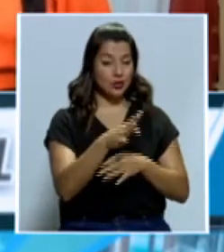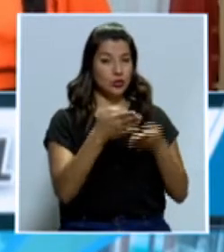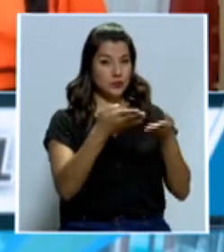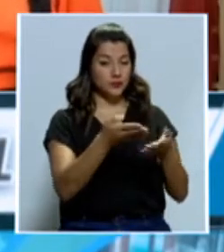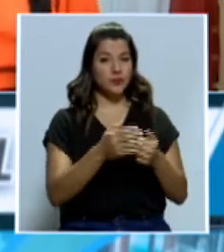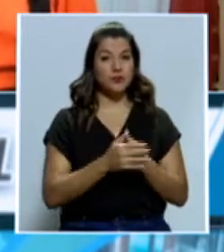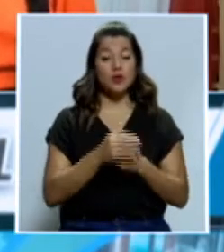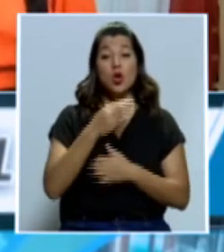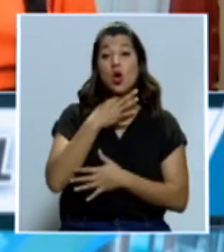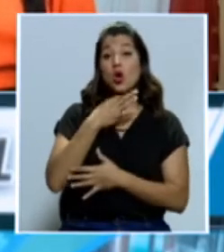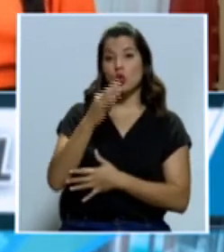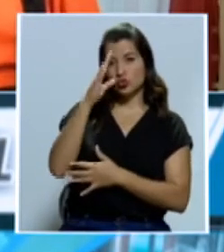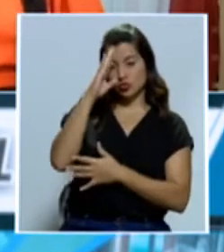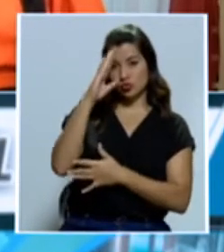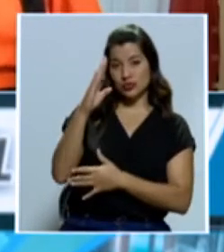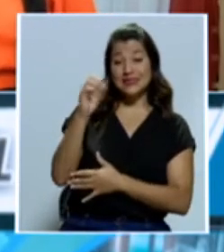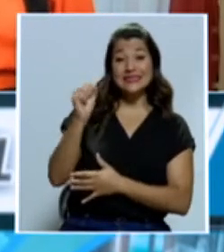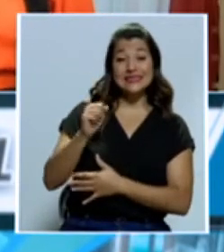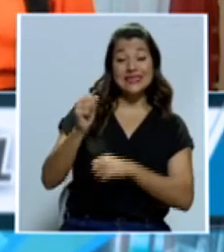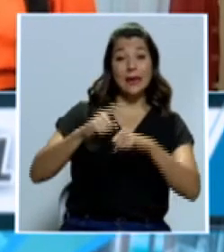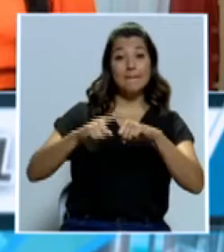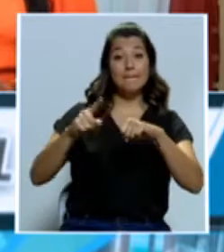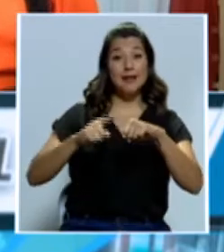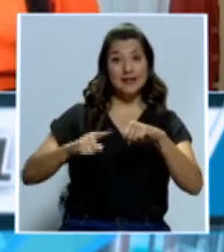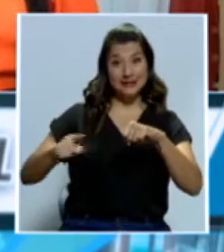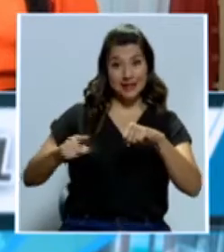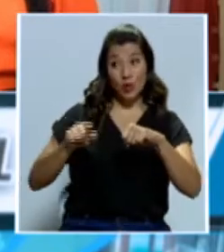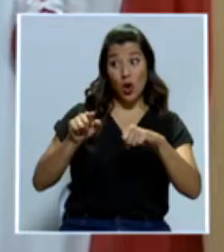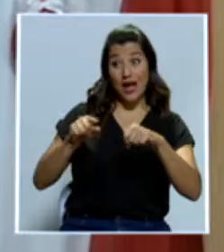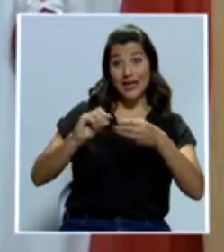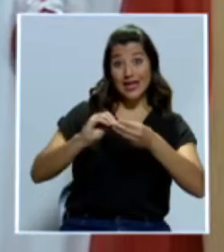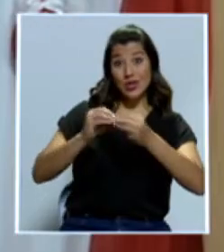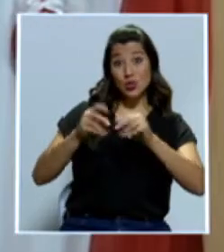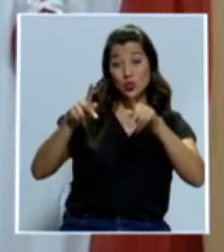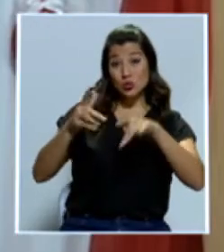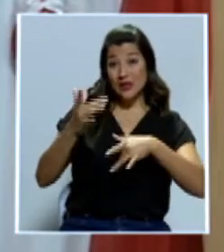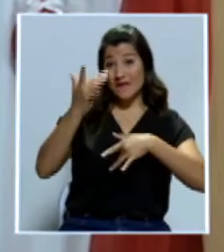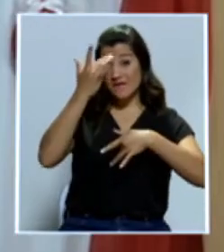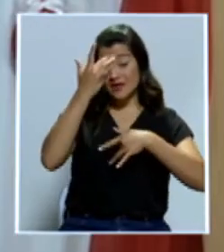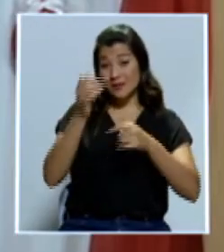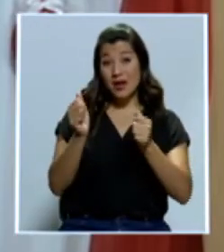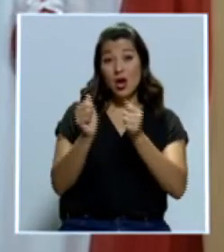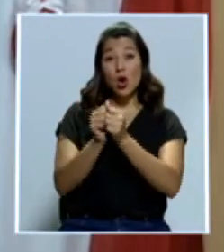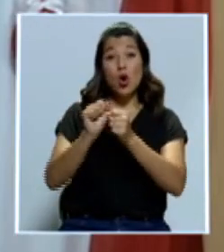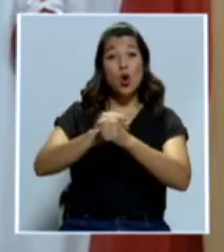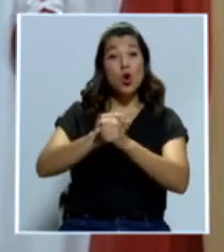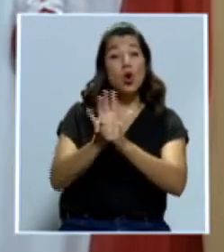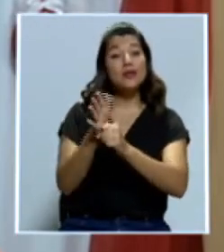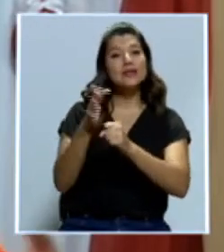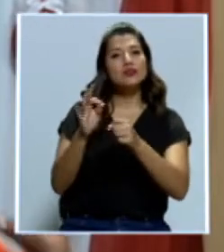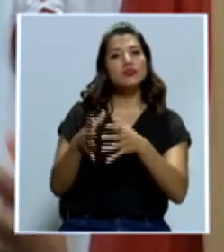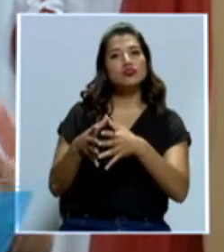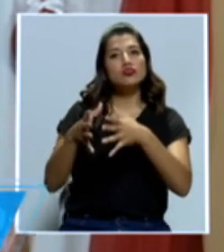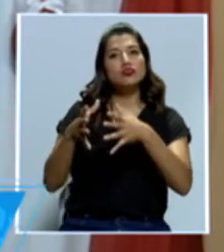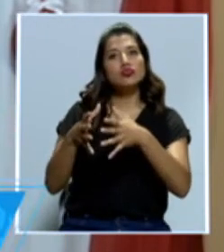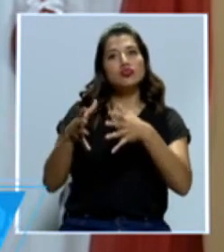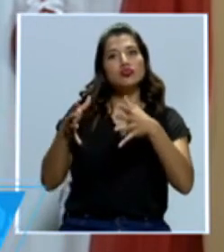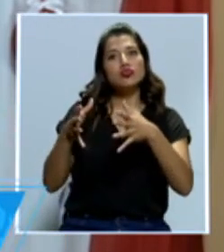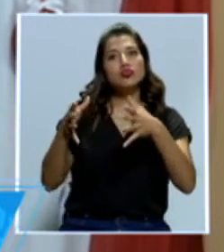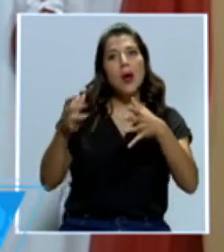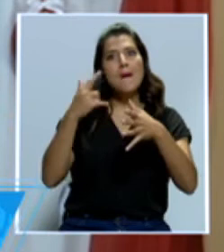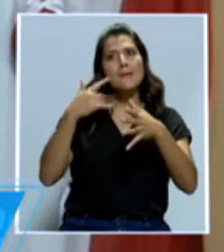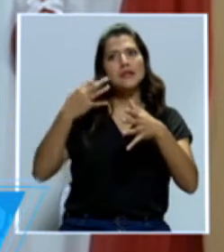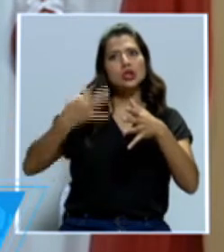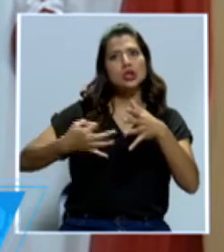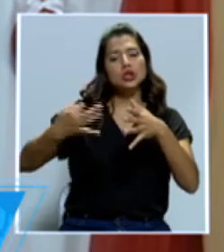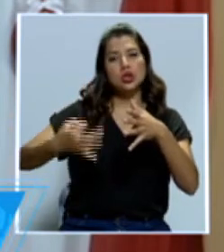Un gusto saludarlos. En efecto, Pérez Celedón, los casos de COVID-19 están creciendo prácticamente todos los